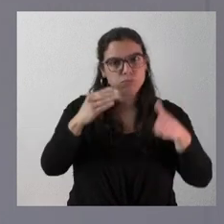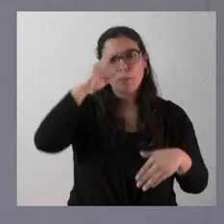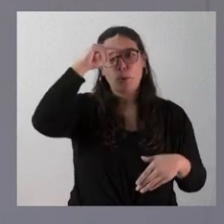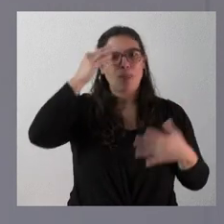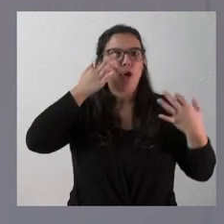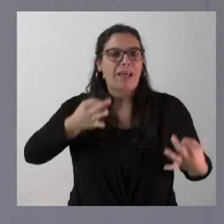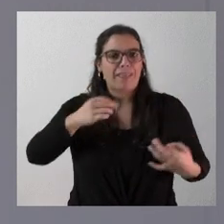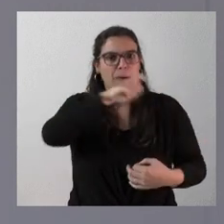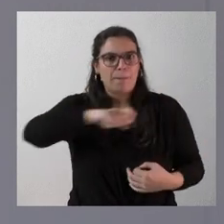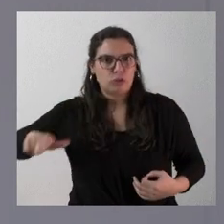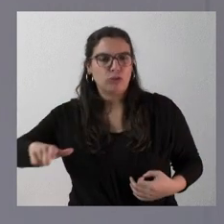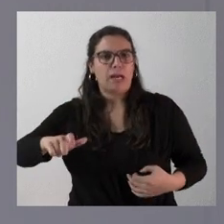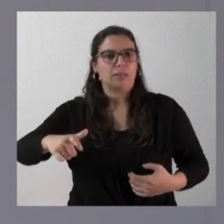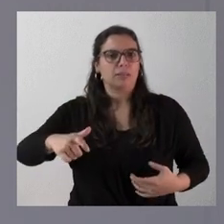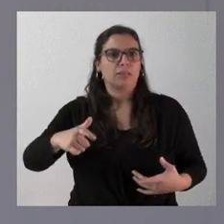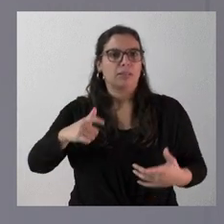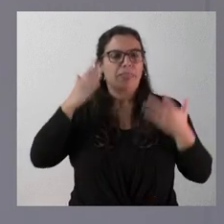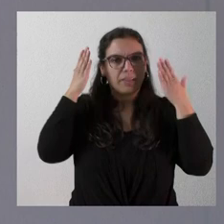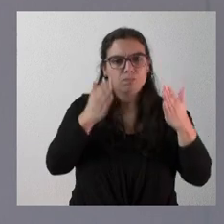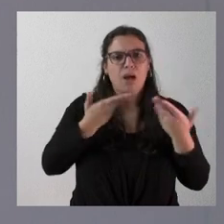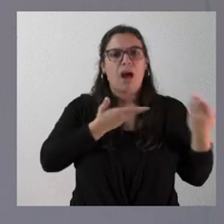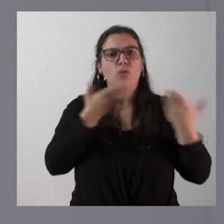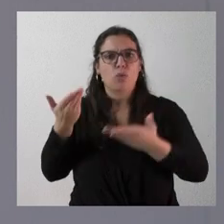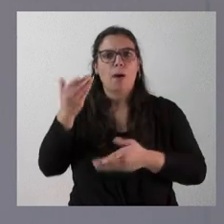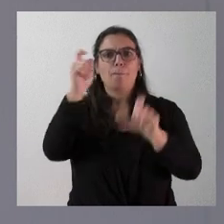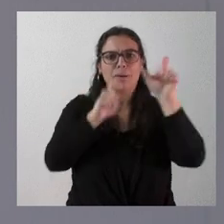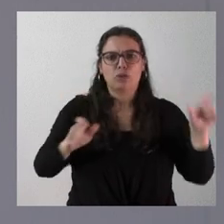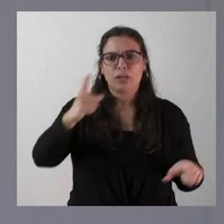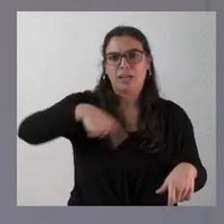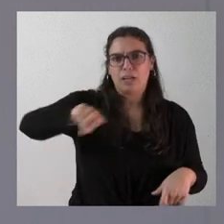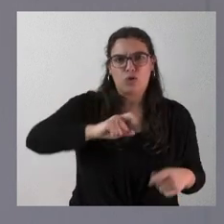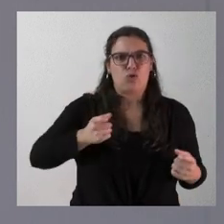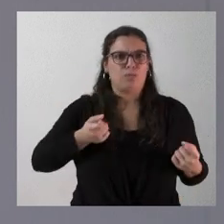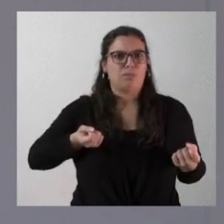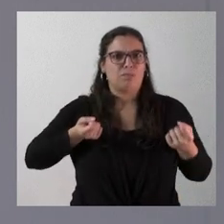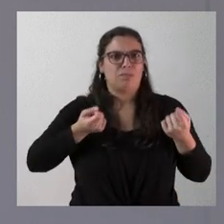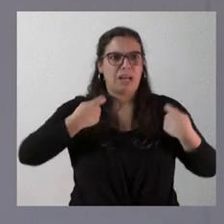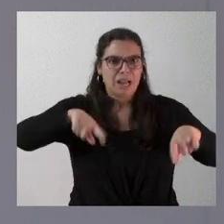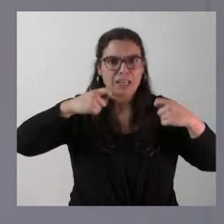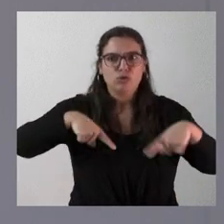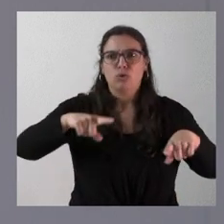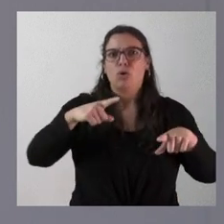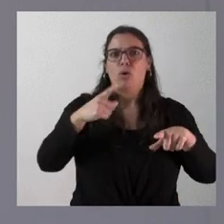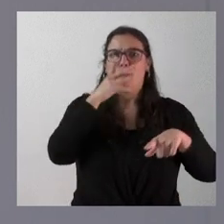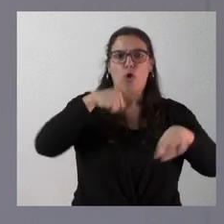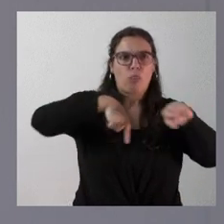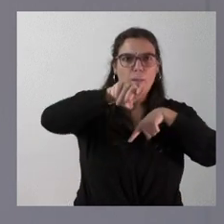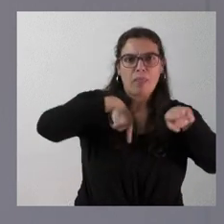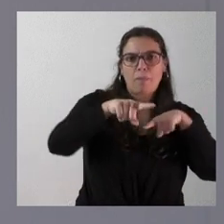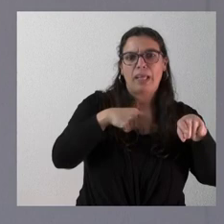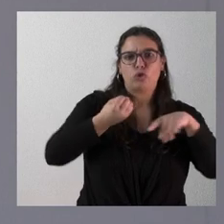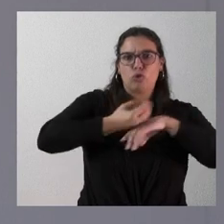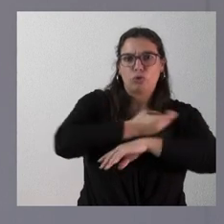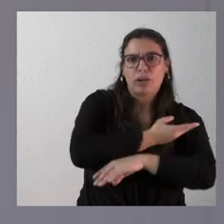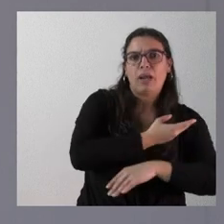reales de la gente está muy centrado en ayudar a las personas que tienen un coste de traslado a sus lugares de trabajo como consecuencia